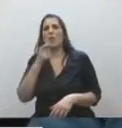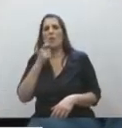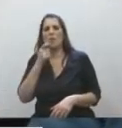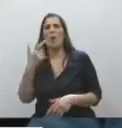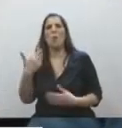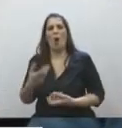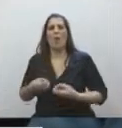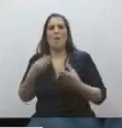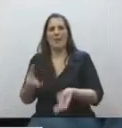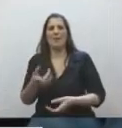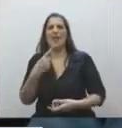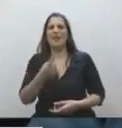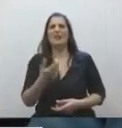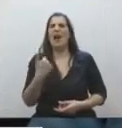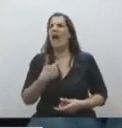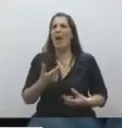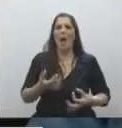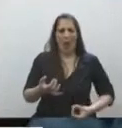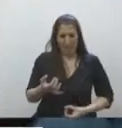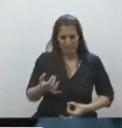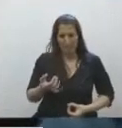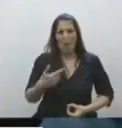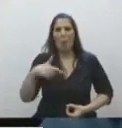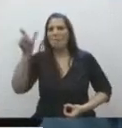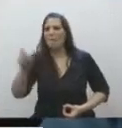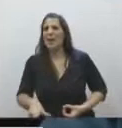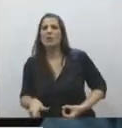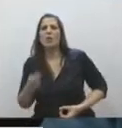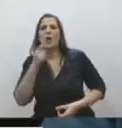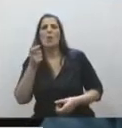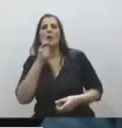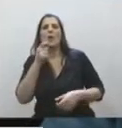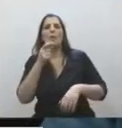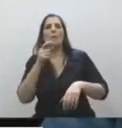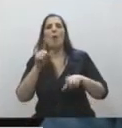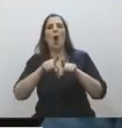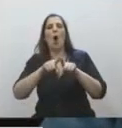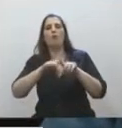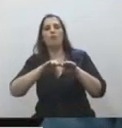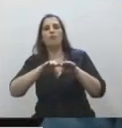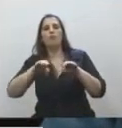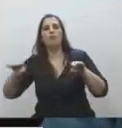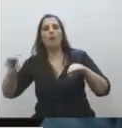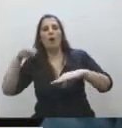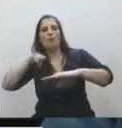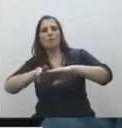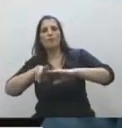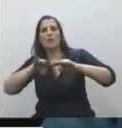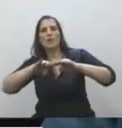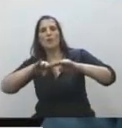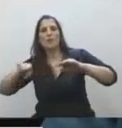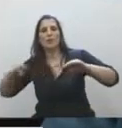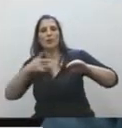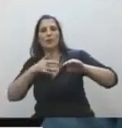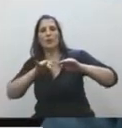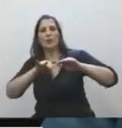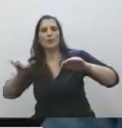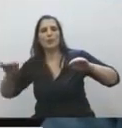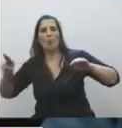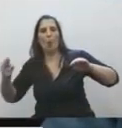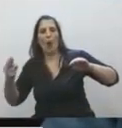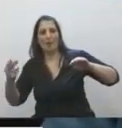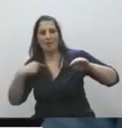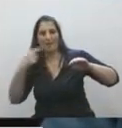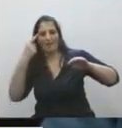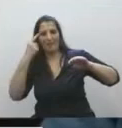la conducta, o sea, la naturaleza, la raíz de la conducta es la misma. Y yo creo que eso también depende de qué es lo que uno plantea